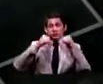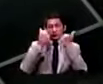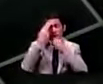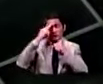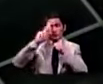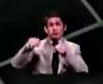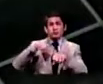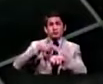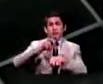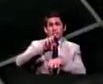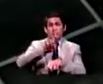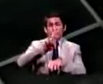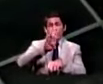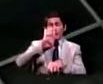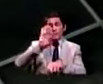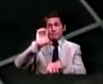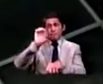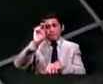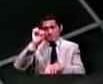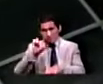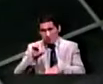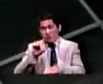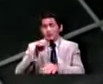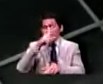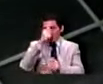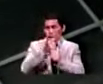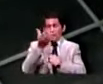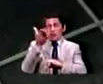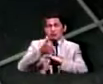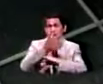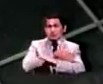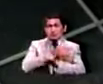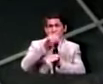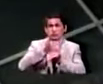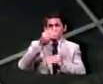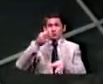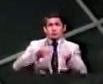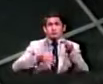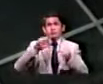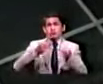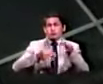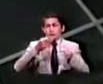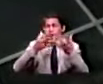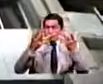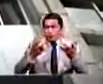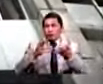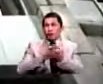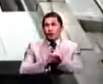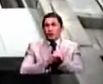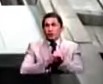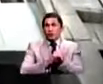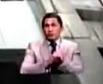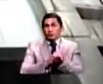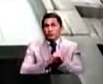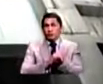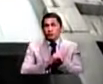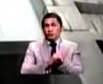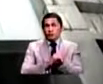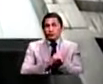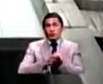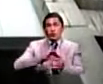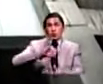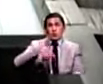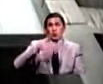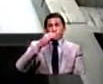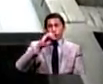D., ayudante judicial del Consejo de la Judicatura del Guayas. Hugo Manuel G., expresidente de la Corte Provincial de Justicia del Guayas. José